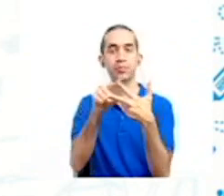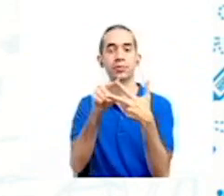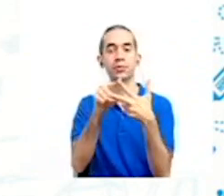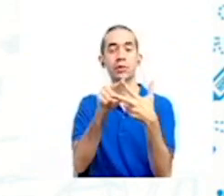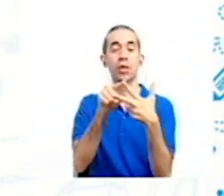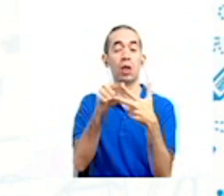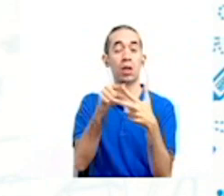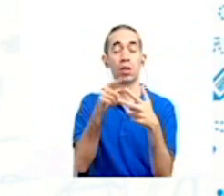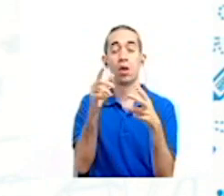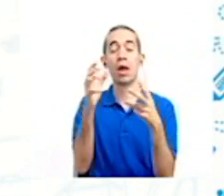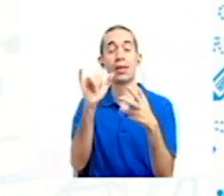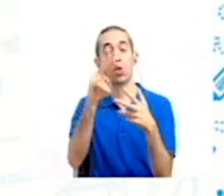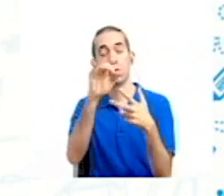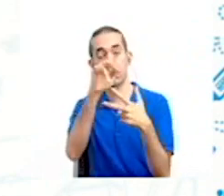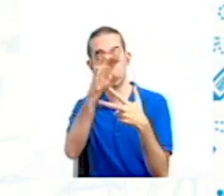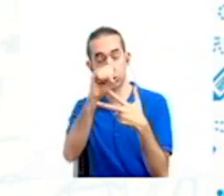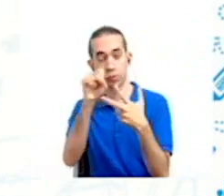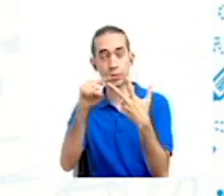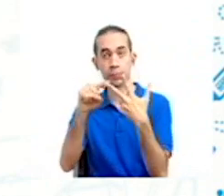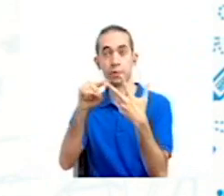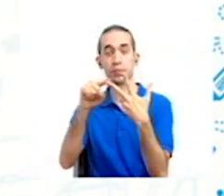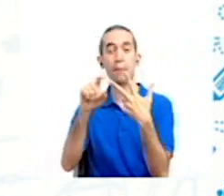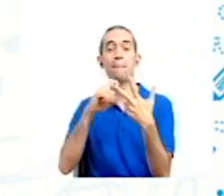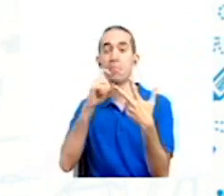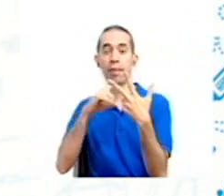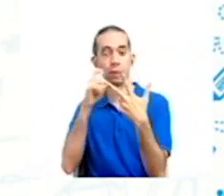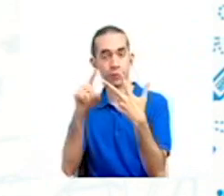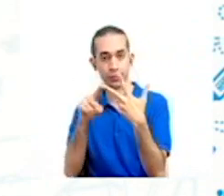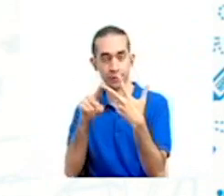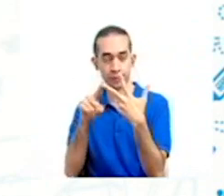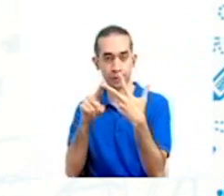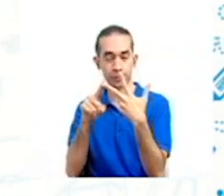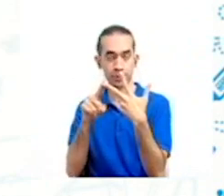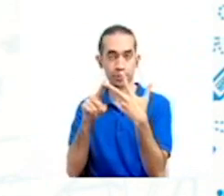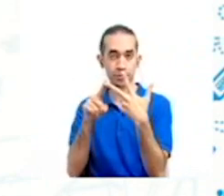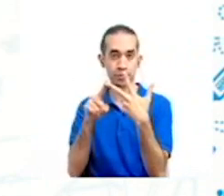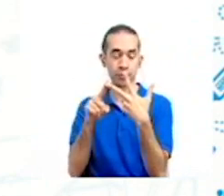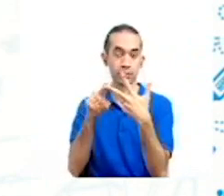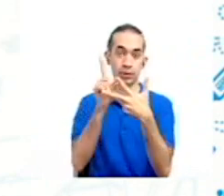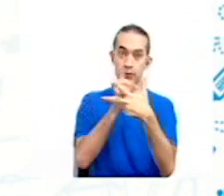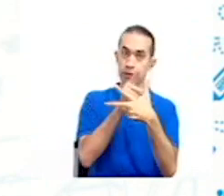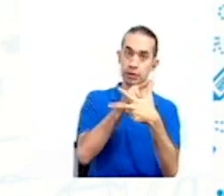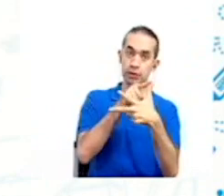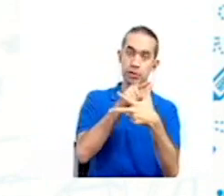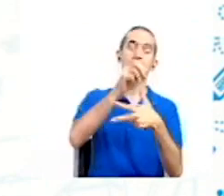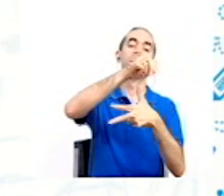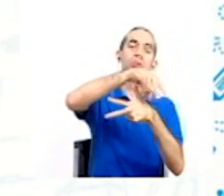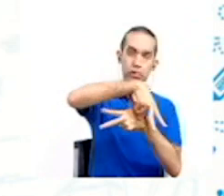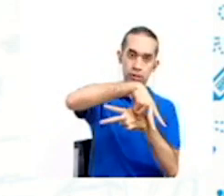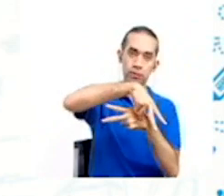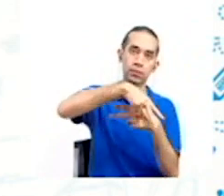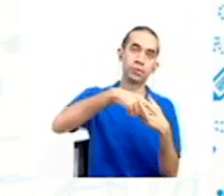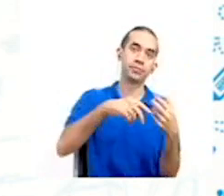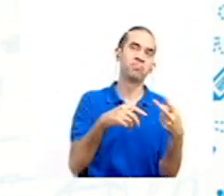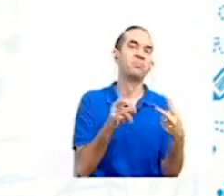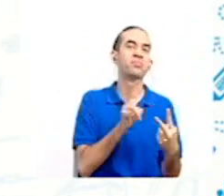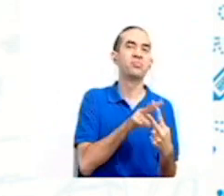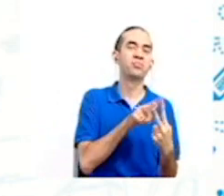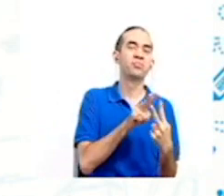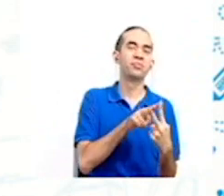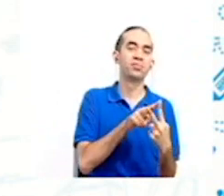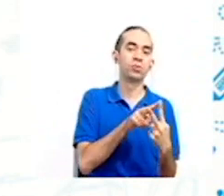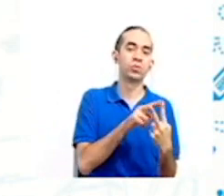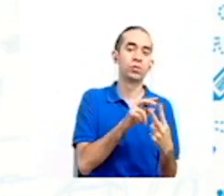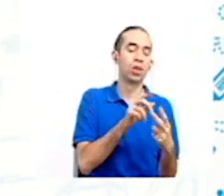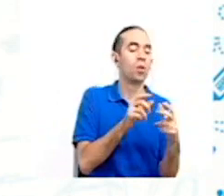iónicos y los metálicos. Dentro de los covalentes hay dos tipos, que son los